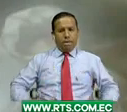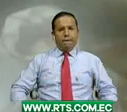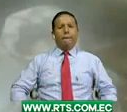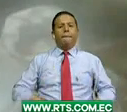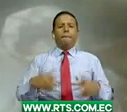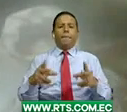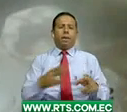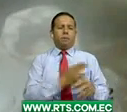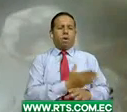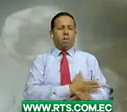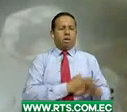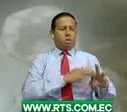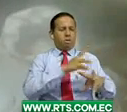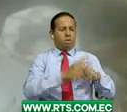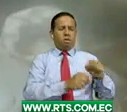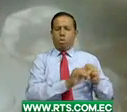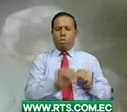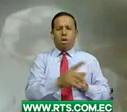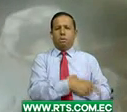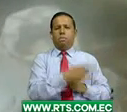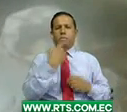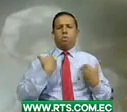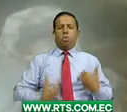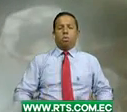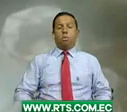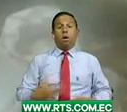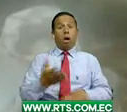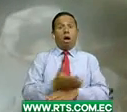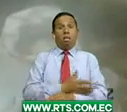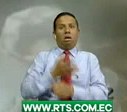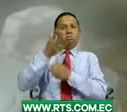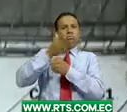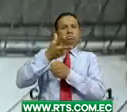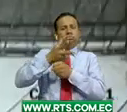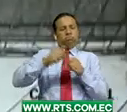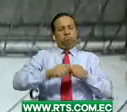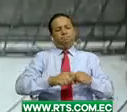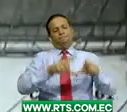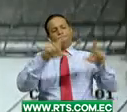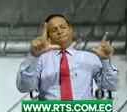armas con las que aparecen en los videos donde quedaron grabados los violentos robos.